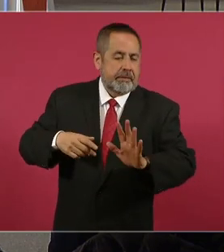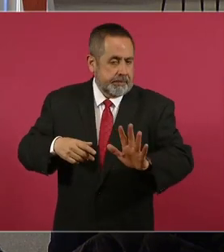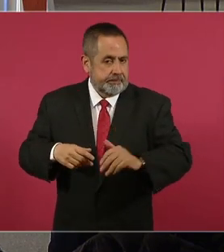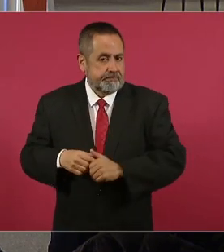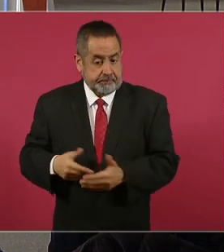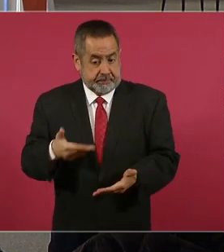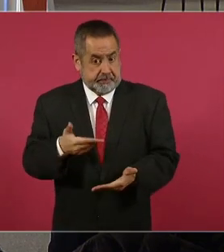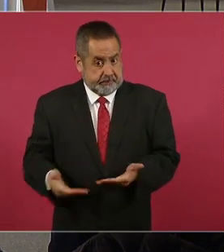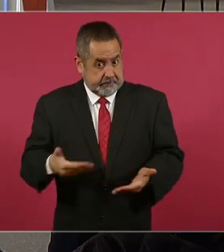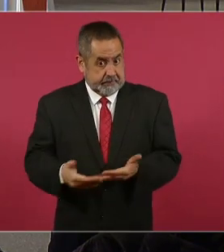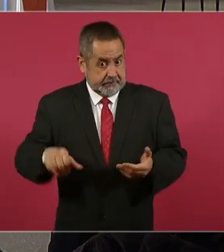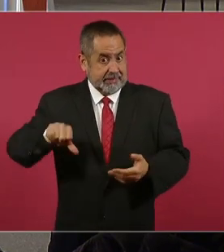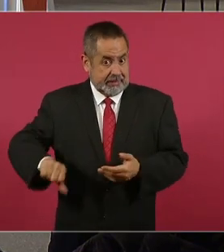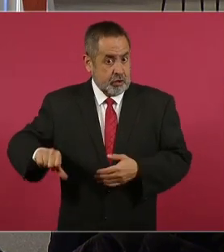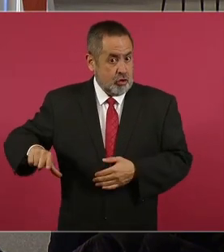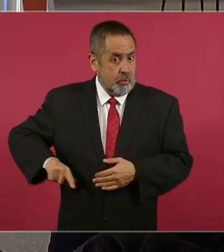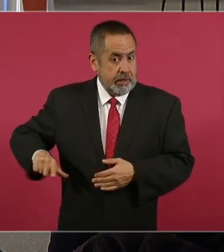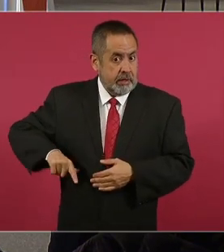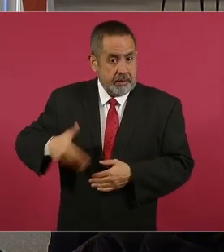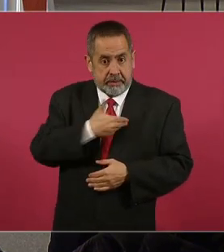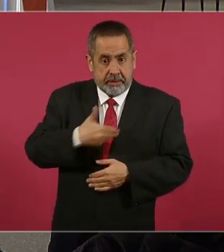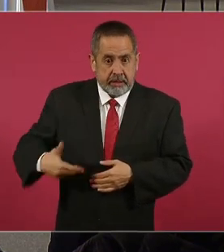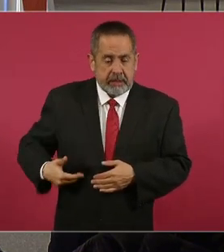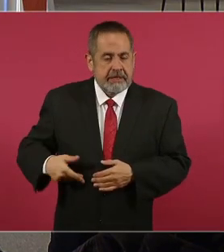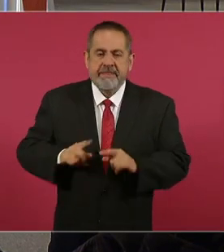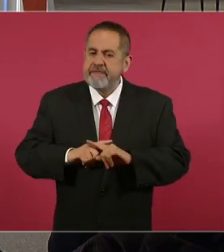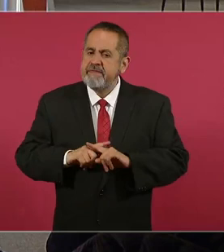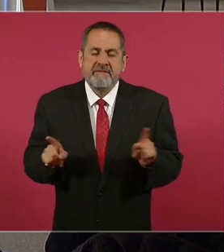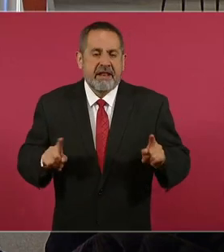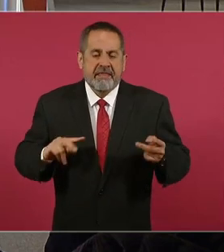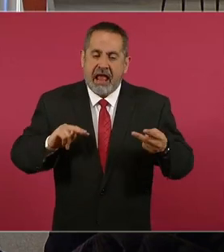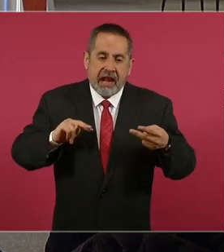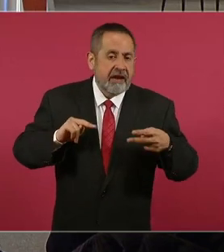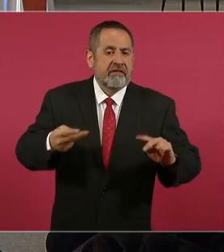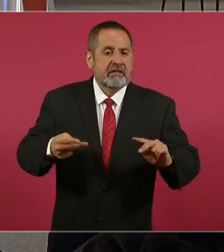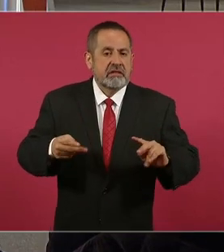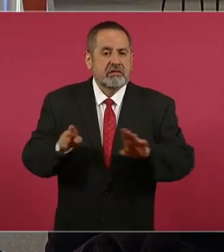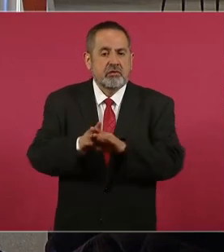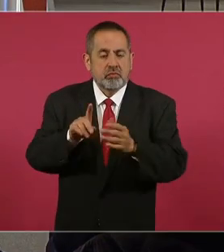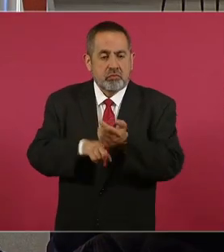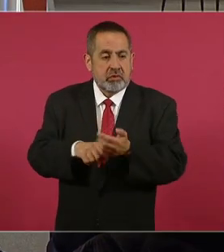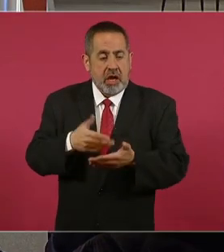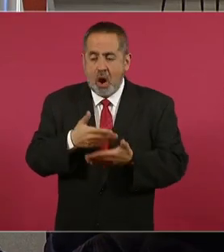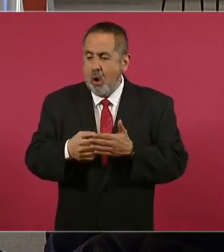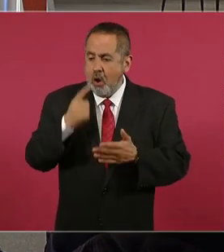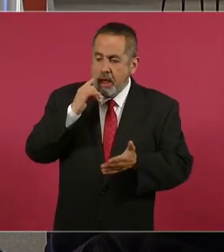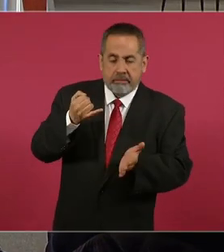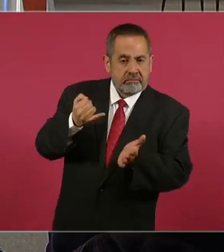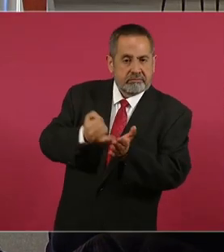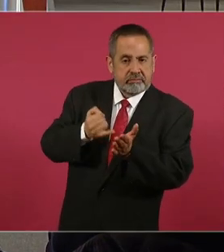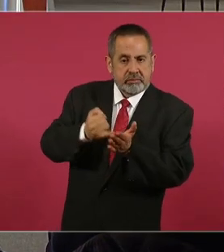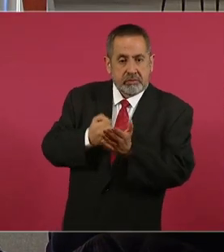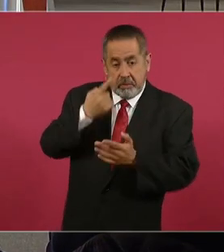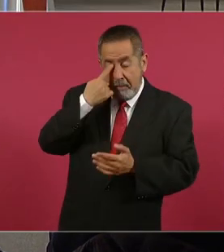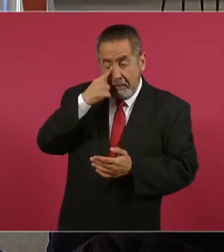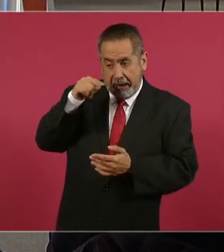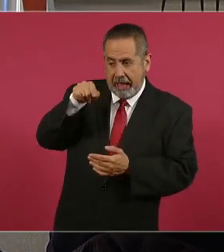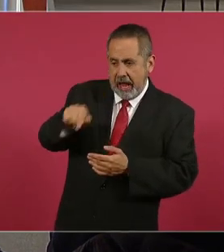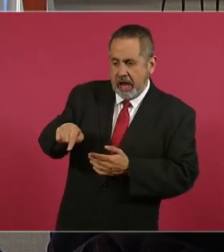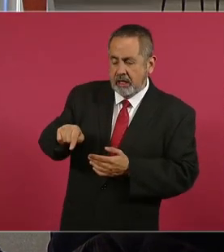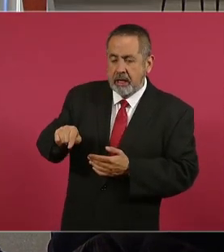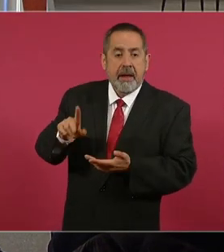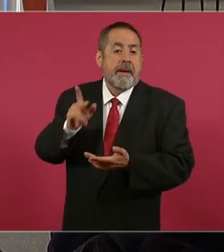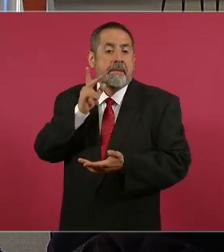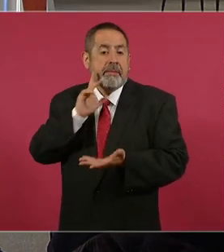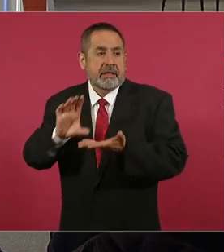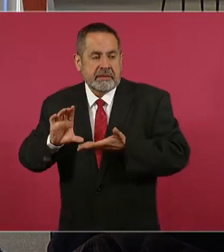esta administración, esta condición cambió, pues la tasa aplicable del principal pago que le hace Pemex